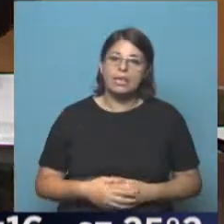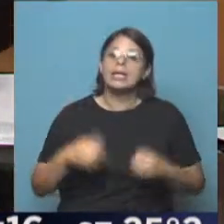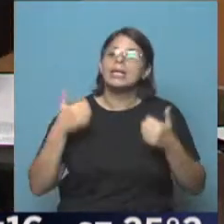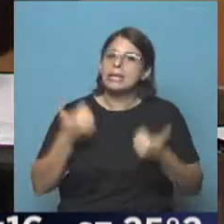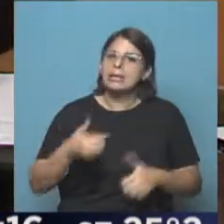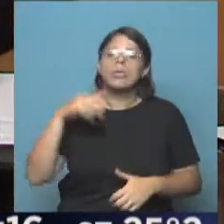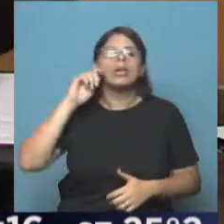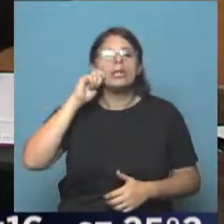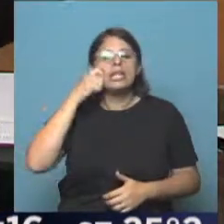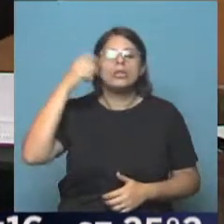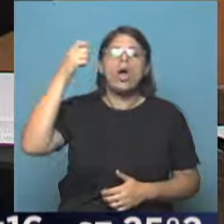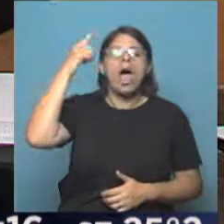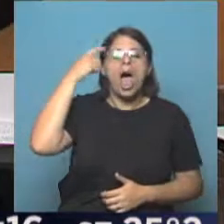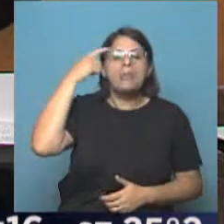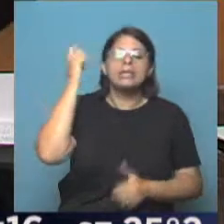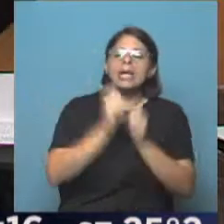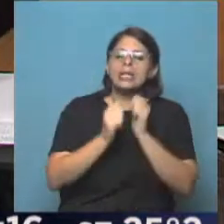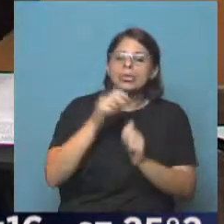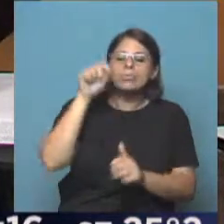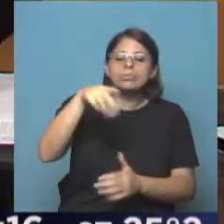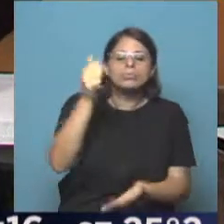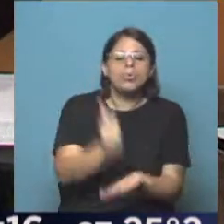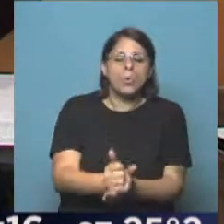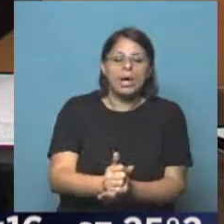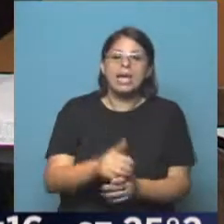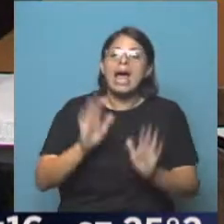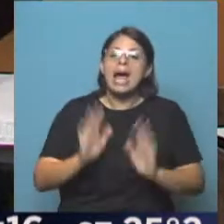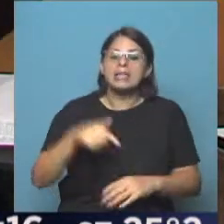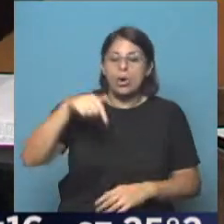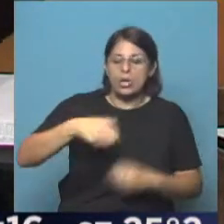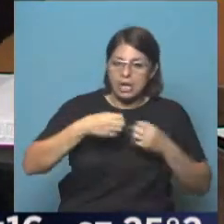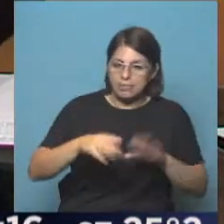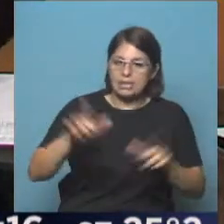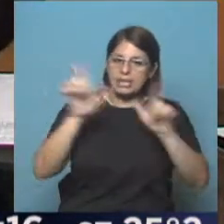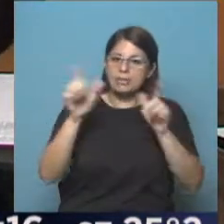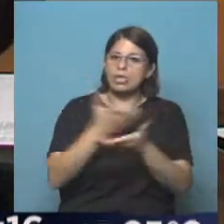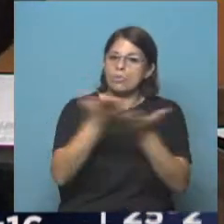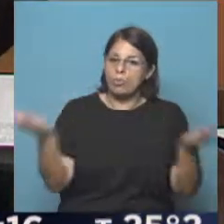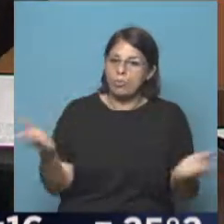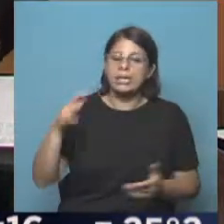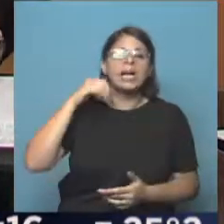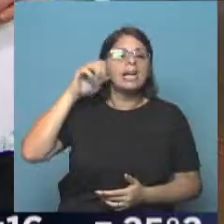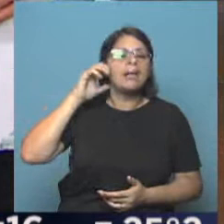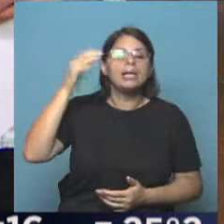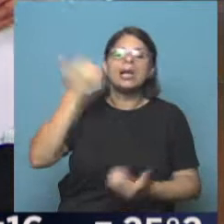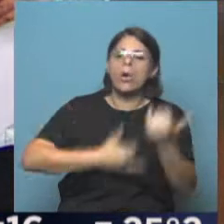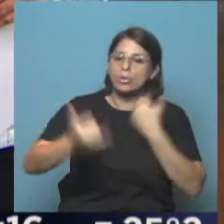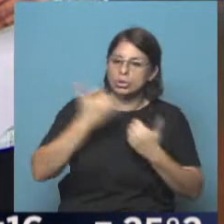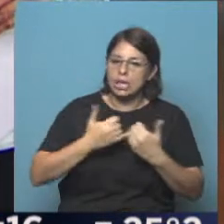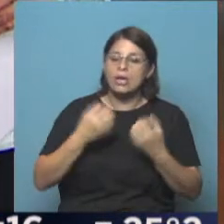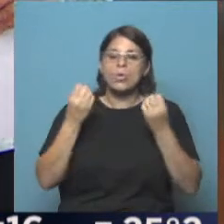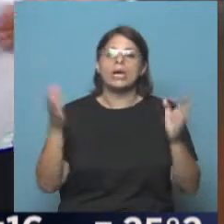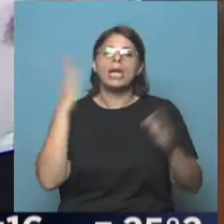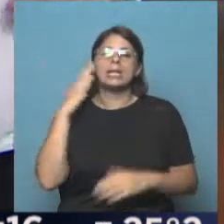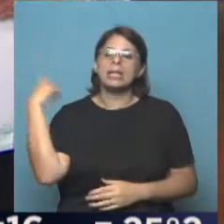historia en el lugar. Bueno, de eso se trata lo que empieza en el día de hoy en la televisión pública. Gabriela Radice, te escuchamos. Muy buenas